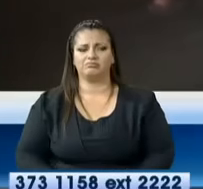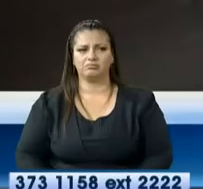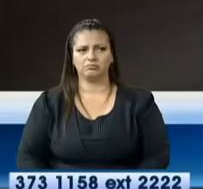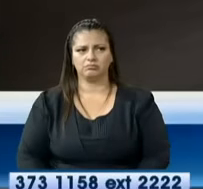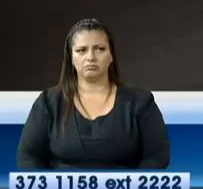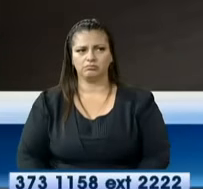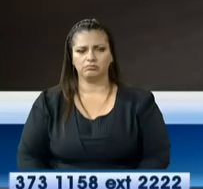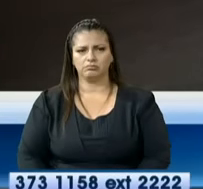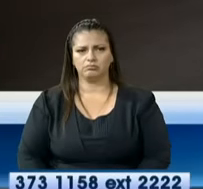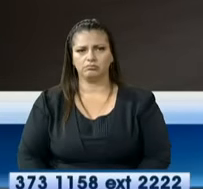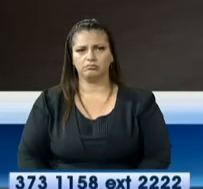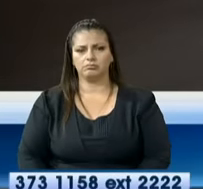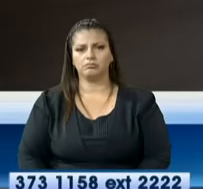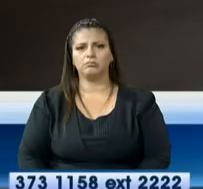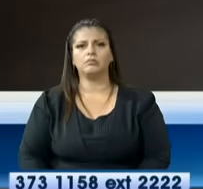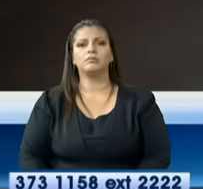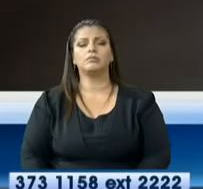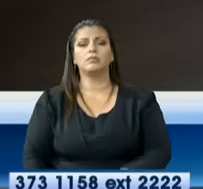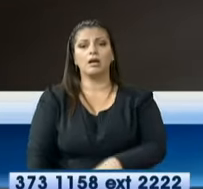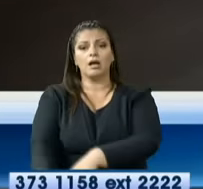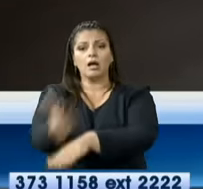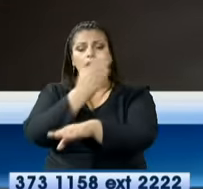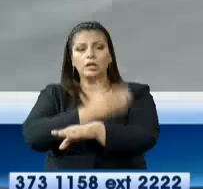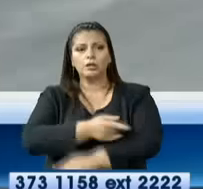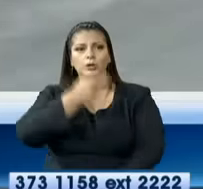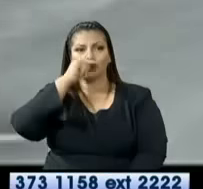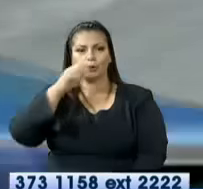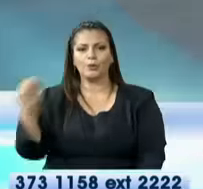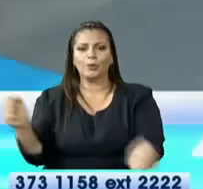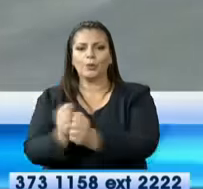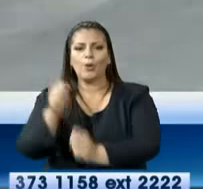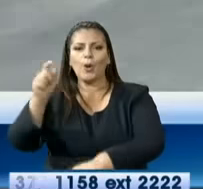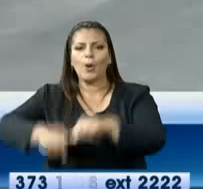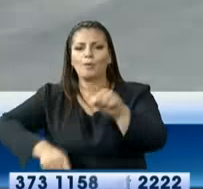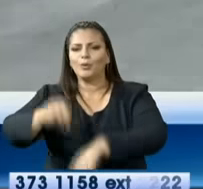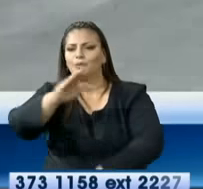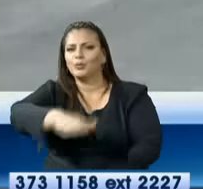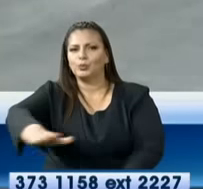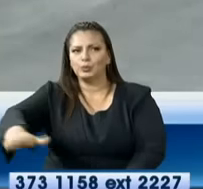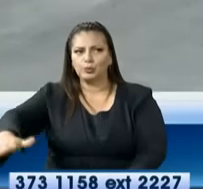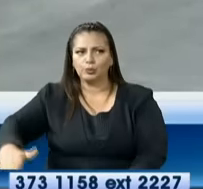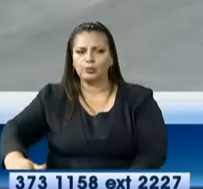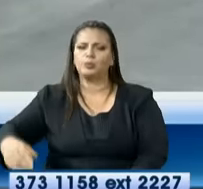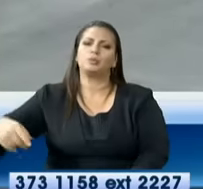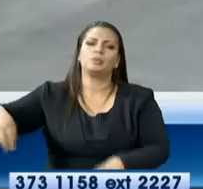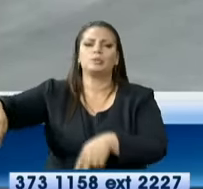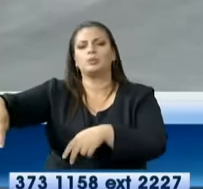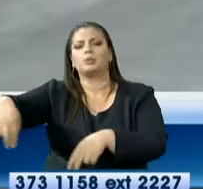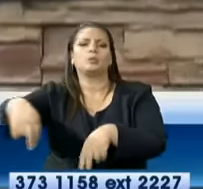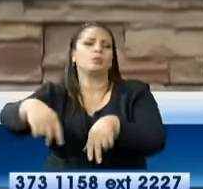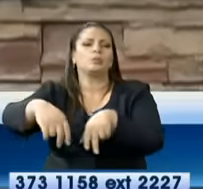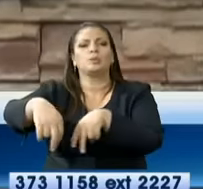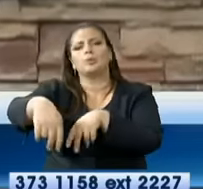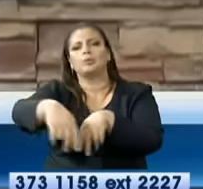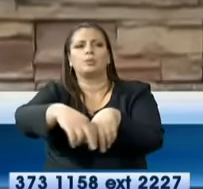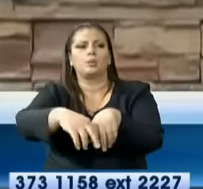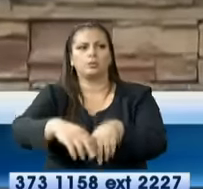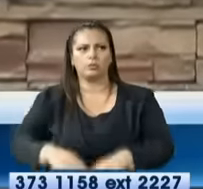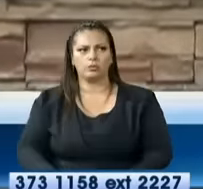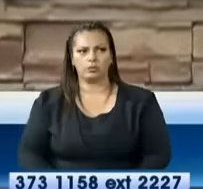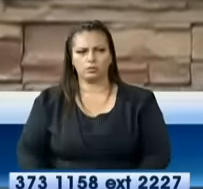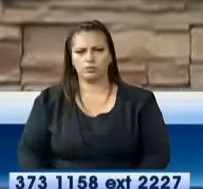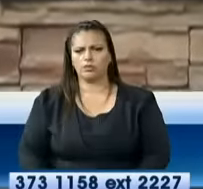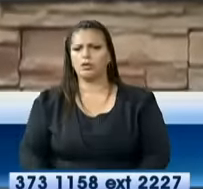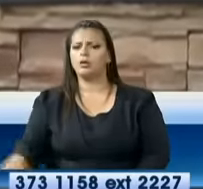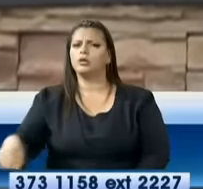ocurrió cuando el niño junto a otros menores intentaban cruzar la vía hacia la comunidad Nuevo Río Manta del barrio 15 de septiembre. Y el niño casi ya llegaba a la